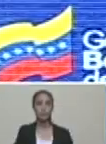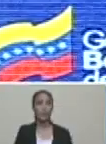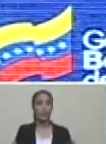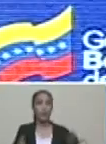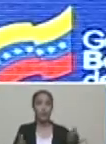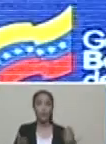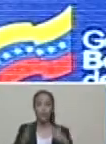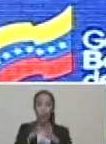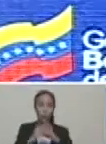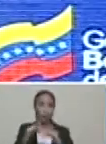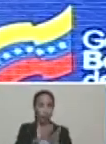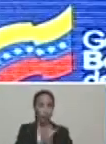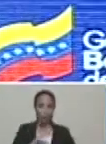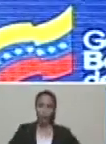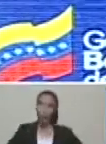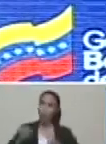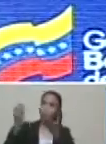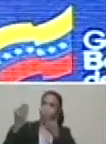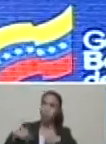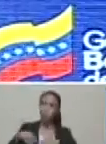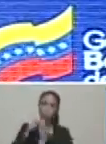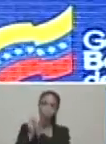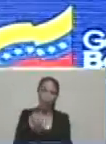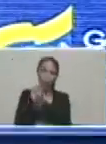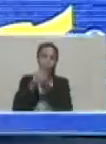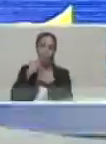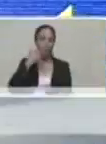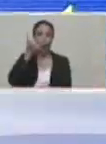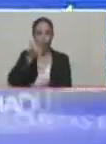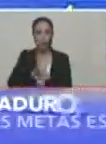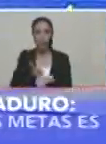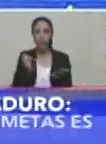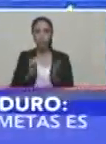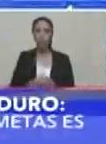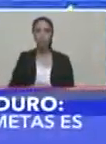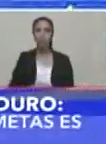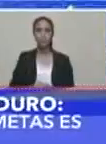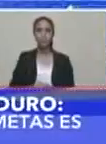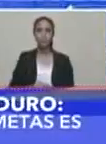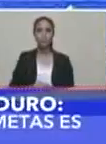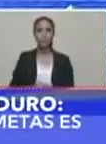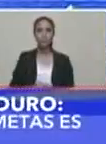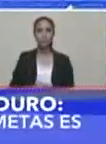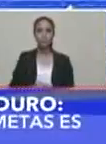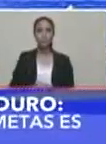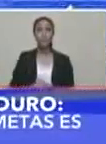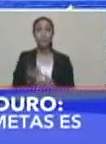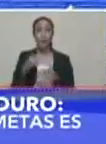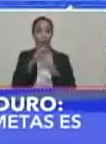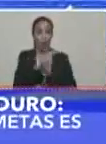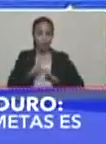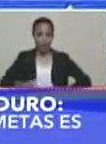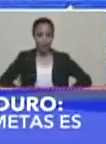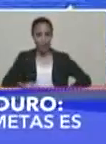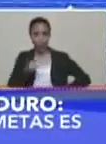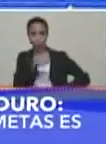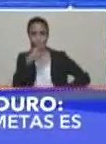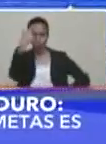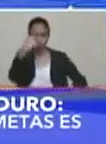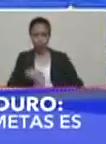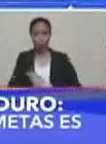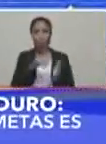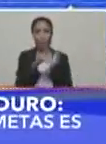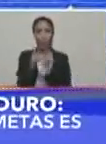Redentor. Desde el Cristo de los pueblos. Desde el Cristo de los humildes. Desde el